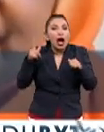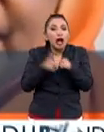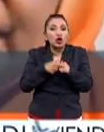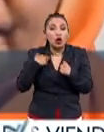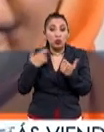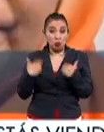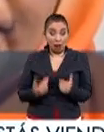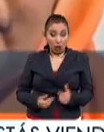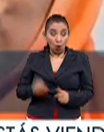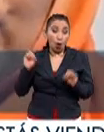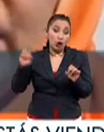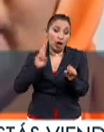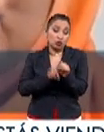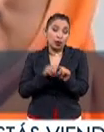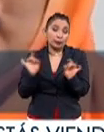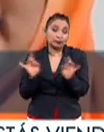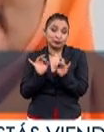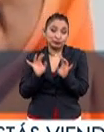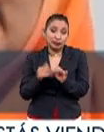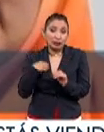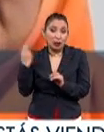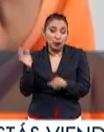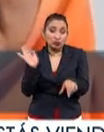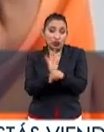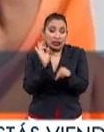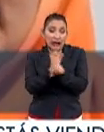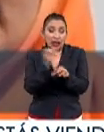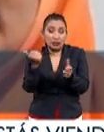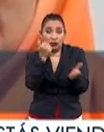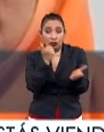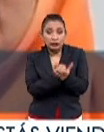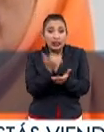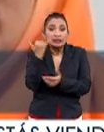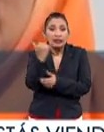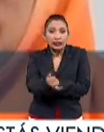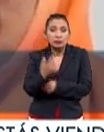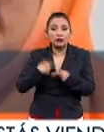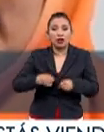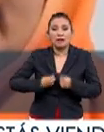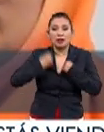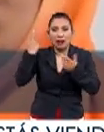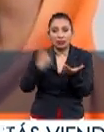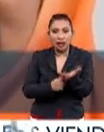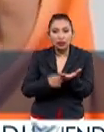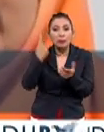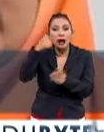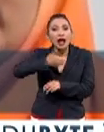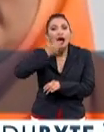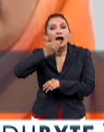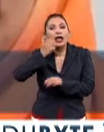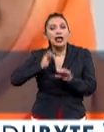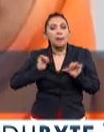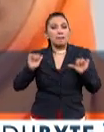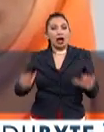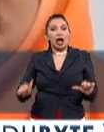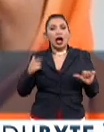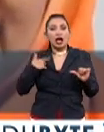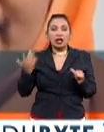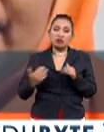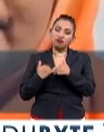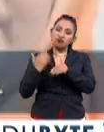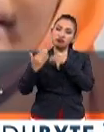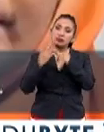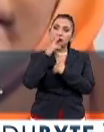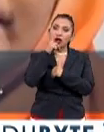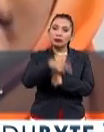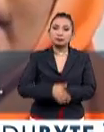or natural. We need to protect cities and their residents and enable them to adapt, survive, and